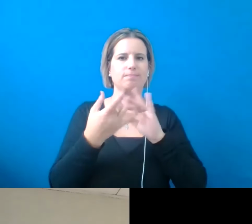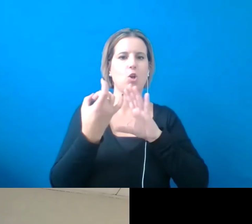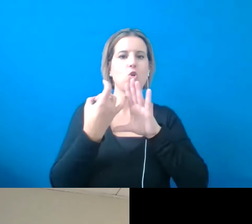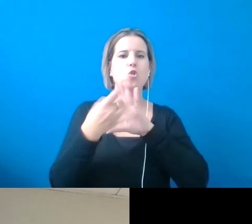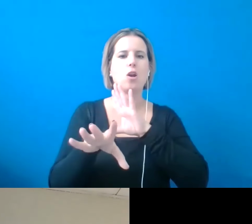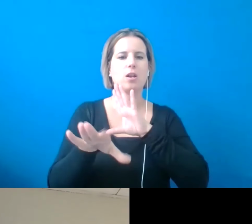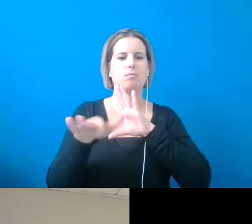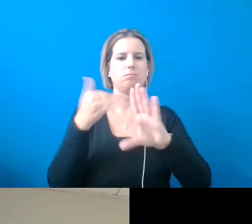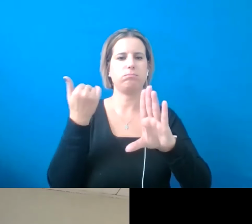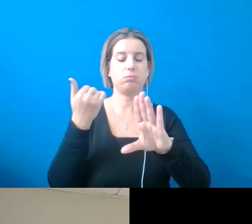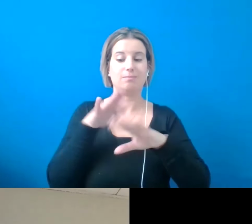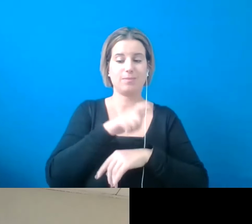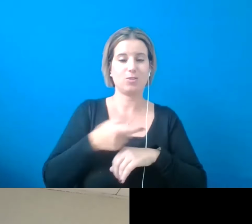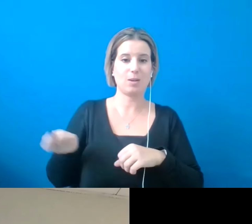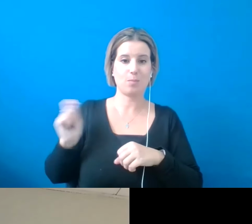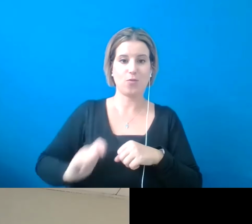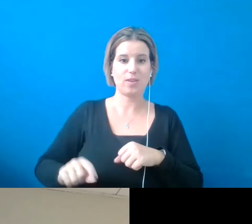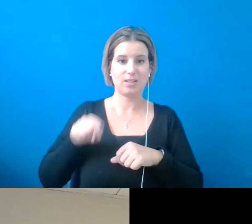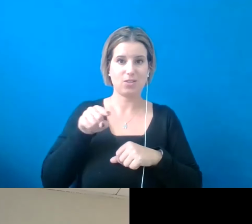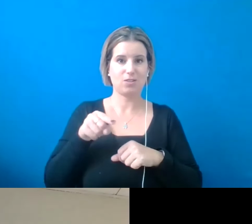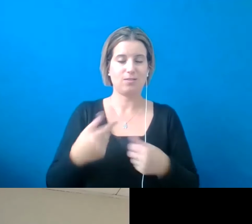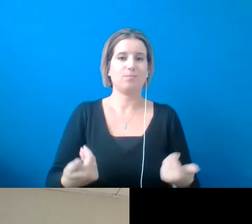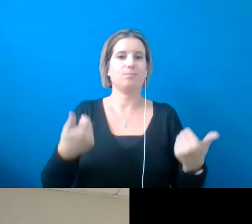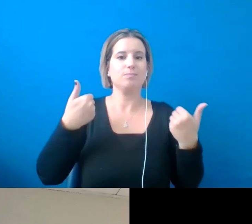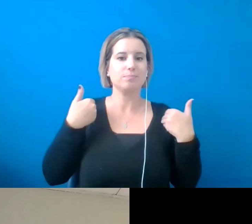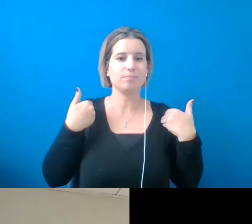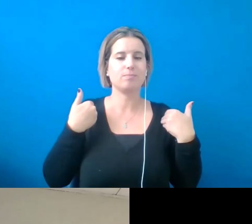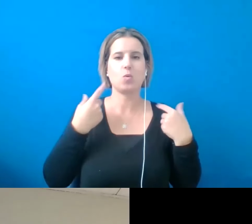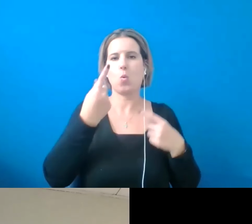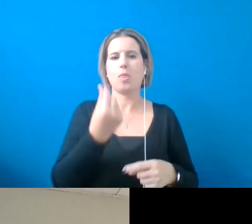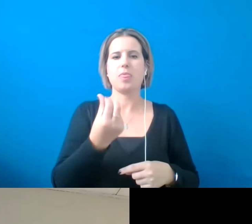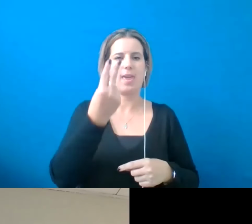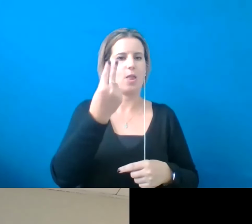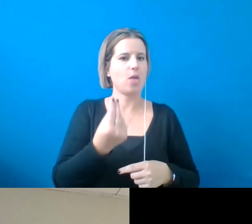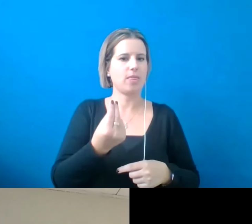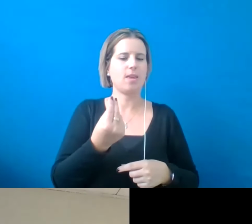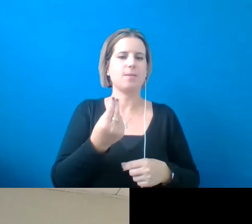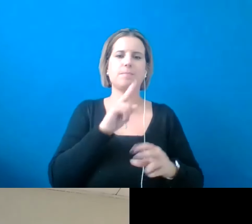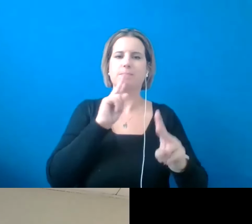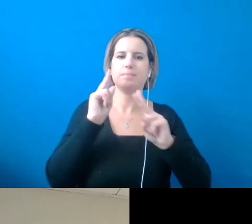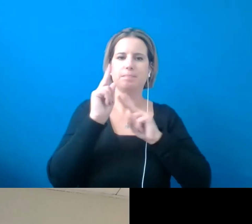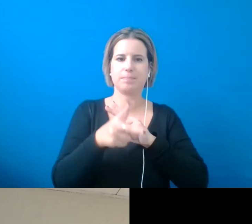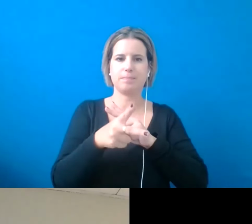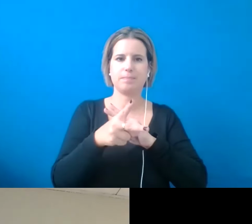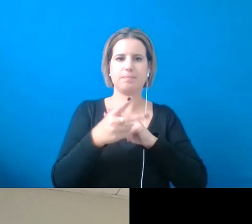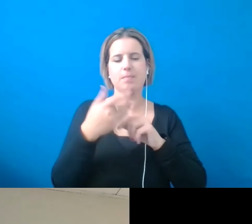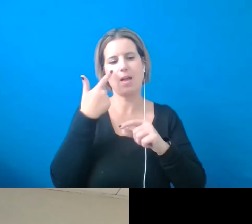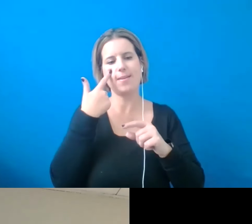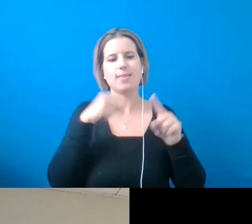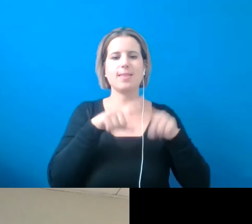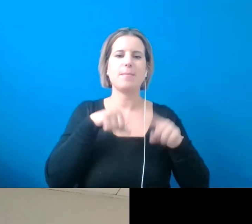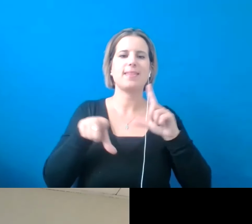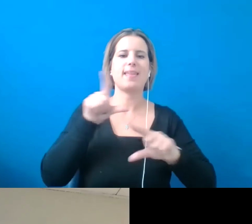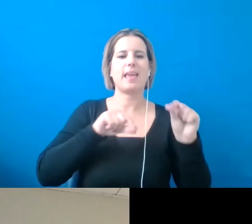electrónico y el profesional encargado en uno o dos días va a tomar la decisión que sea